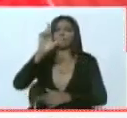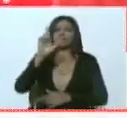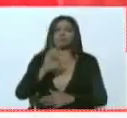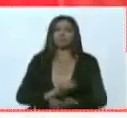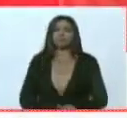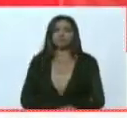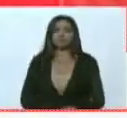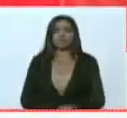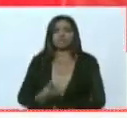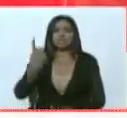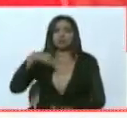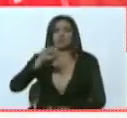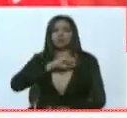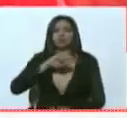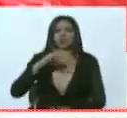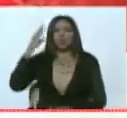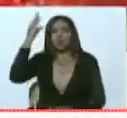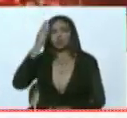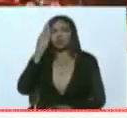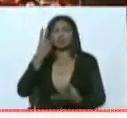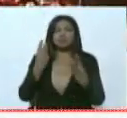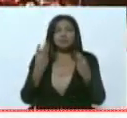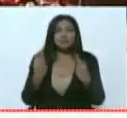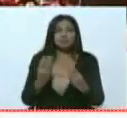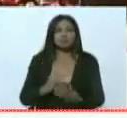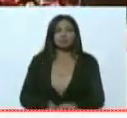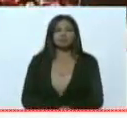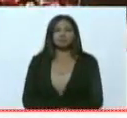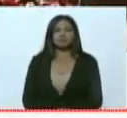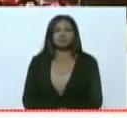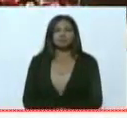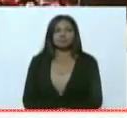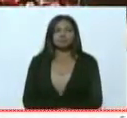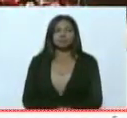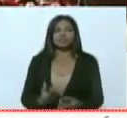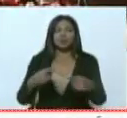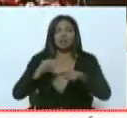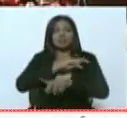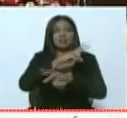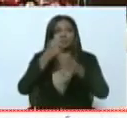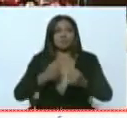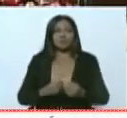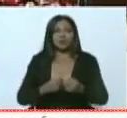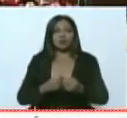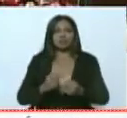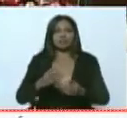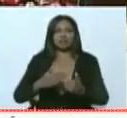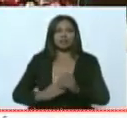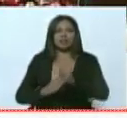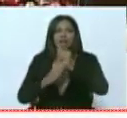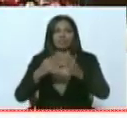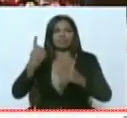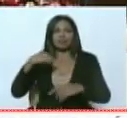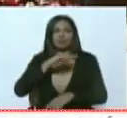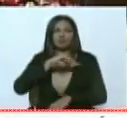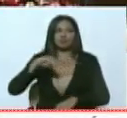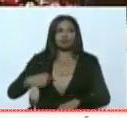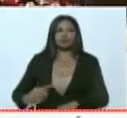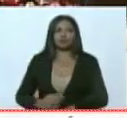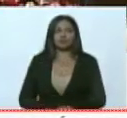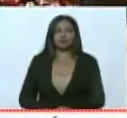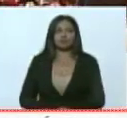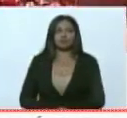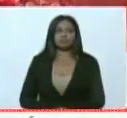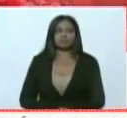Venezuela, tengamos conciencia de la fuerza y el liderazgo que tenemos. Y